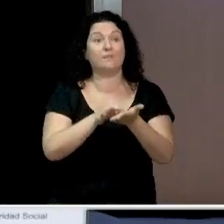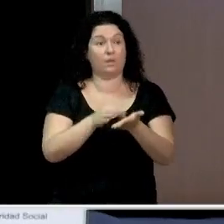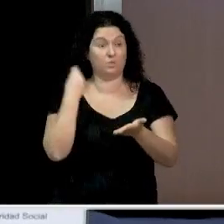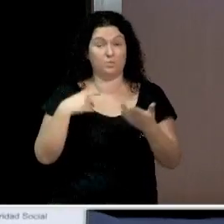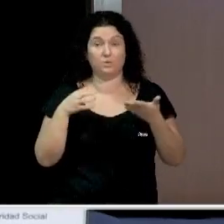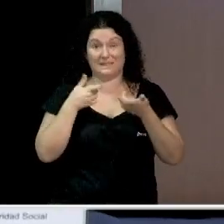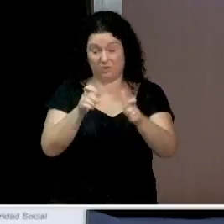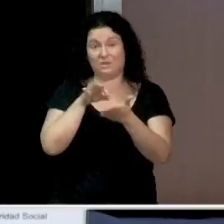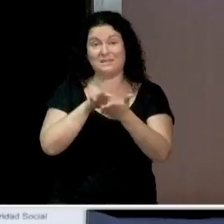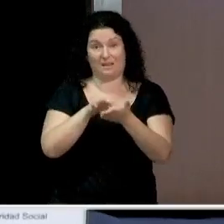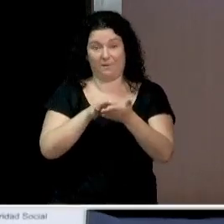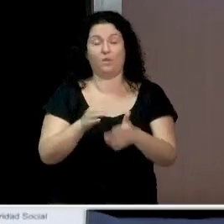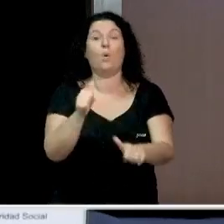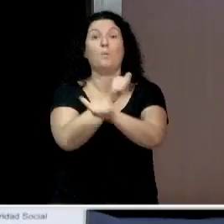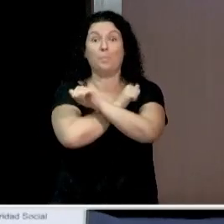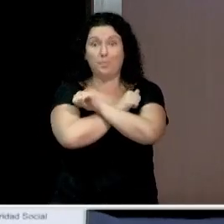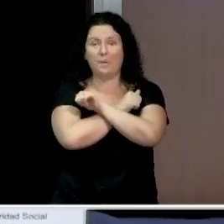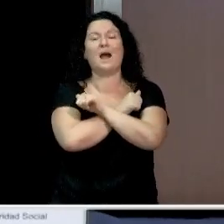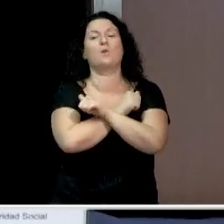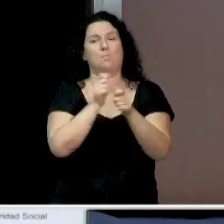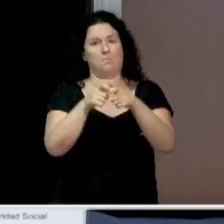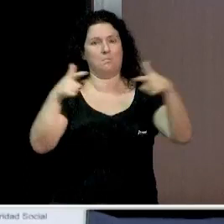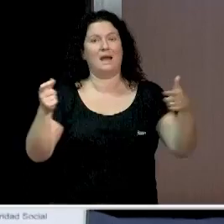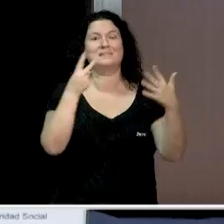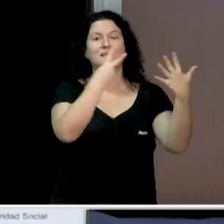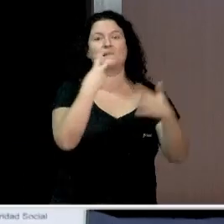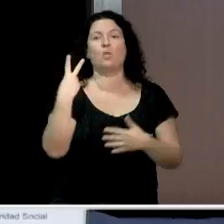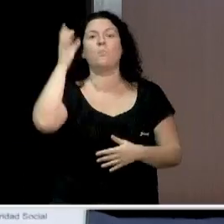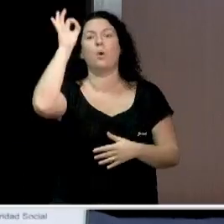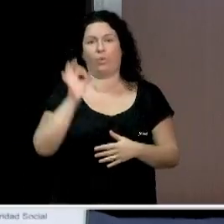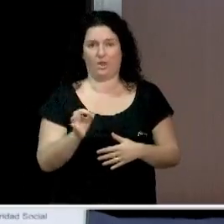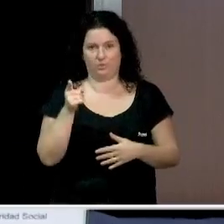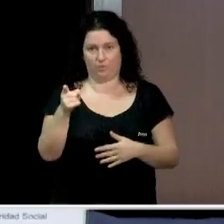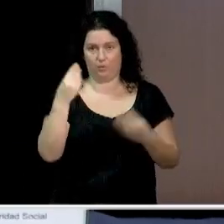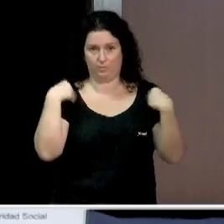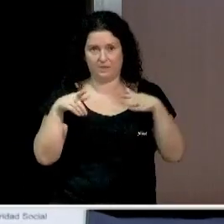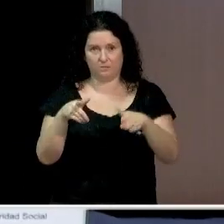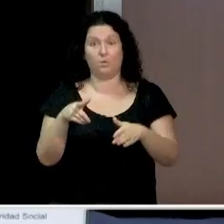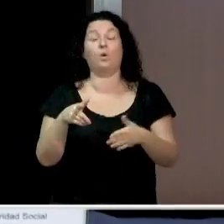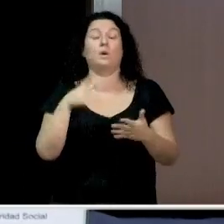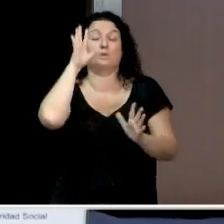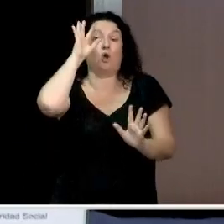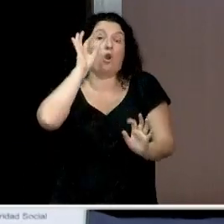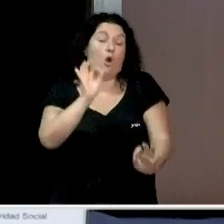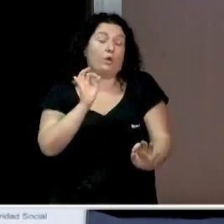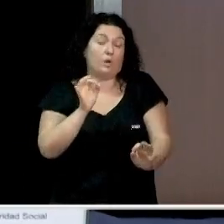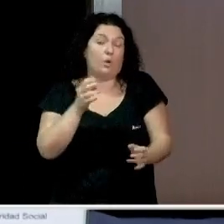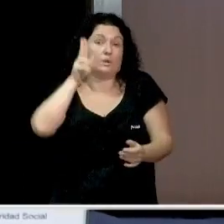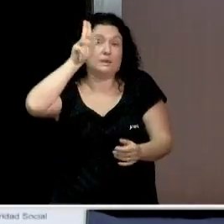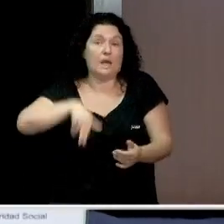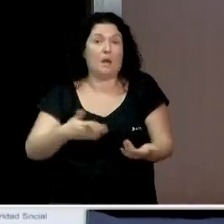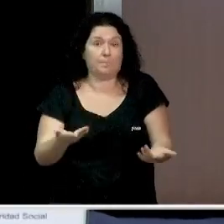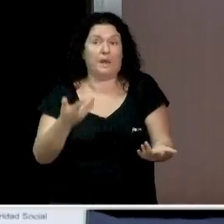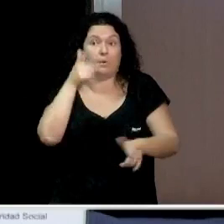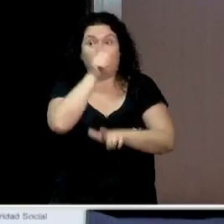agrupó a mayor número de parados del colectivo, cerca del 72% del total. Es lógico desde el punto de vista de que también la mayor parte de